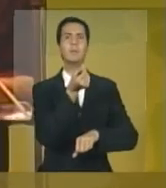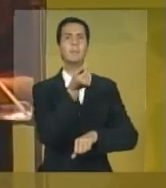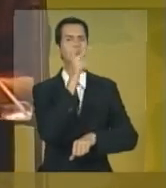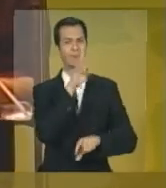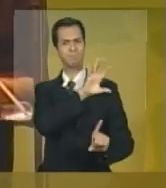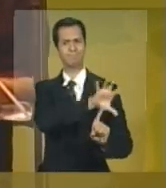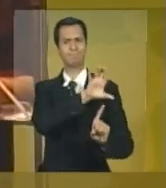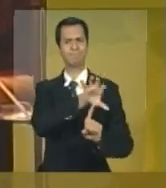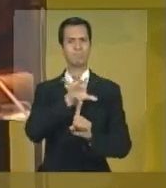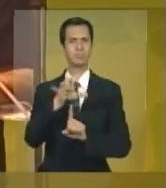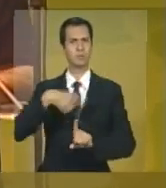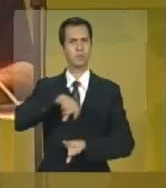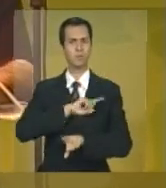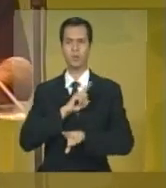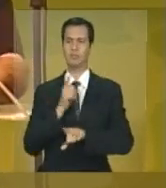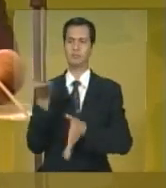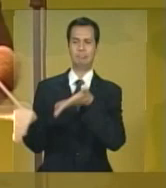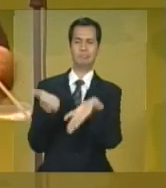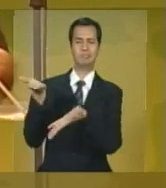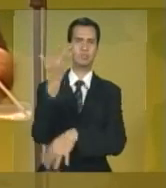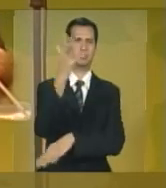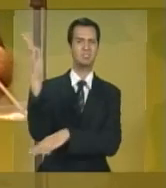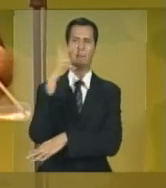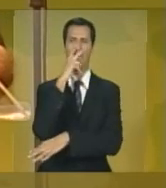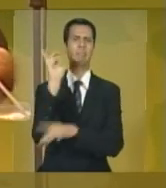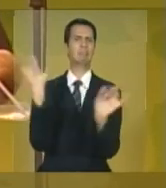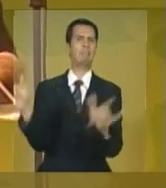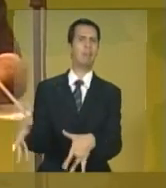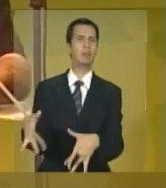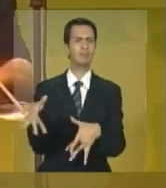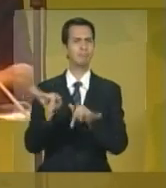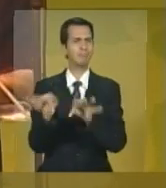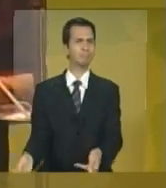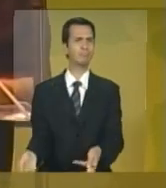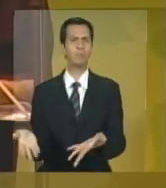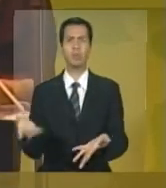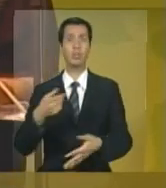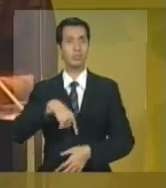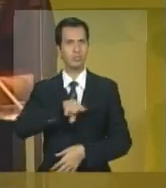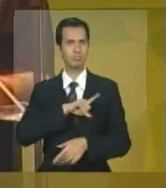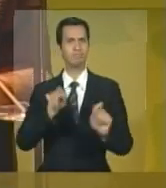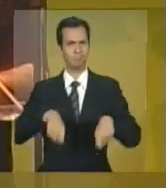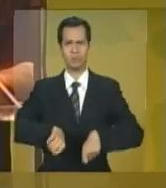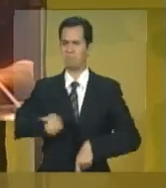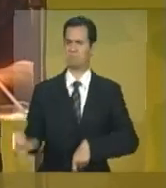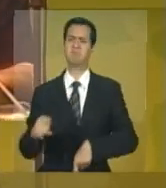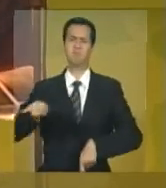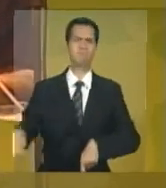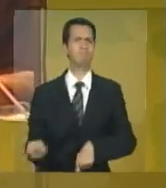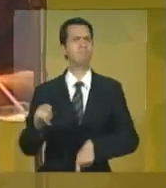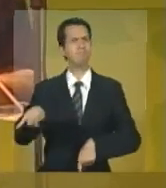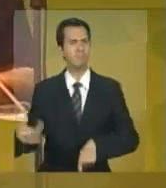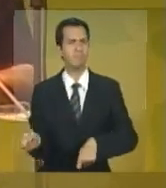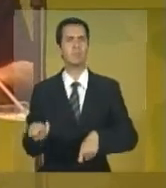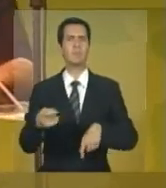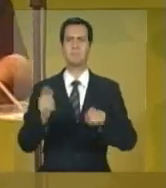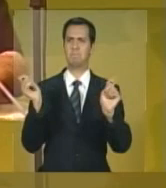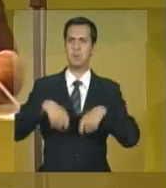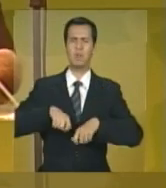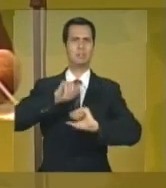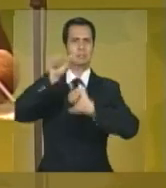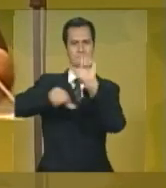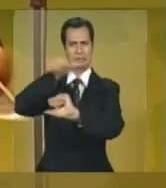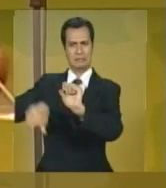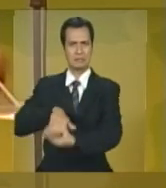como si fuera una cosa, como si fuera un objeto que podemos explotar, que podemos